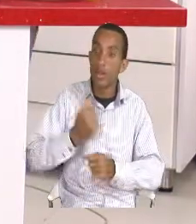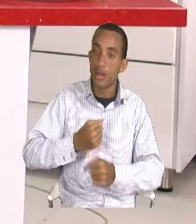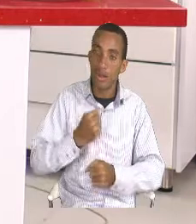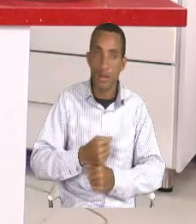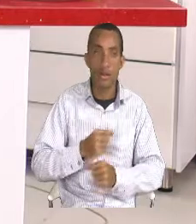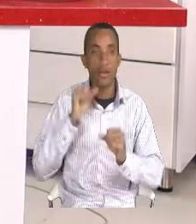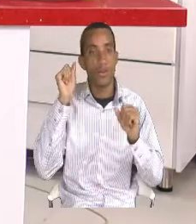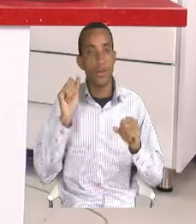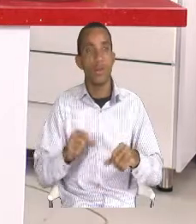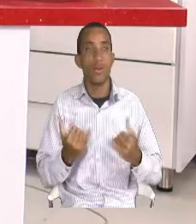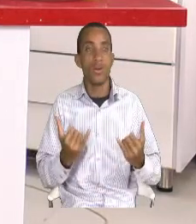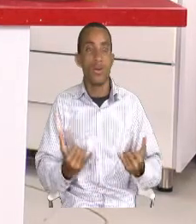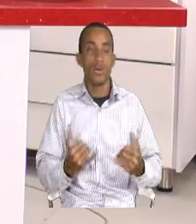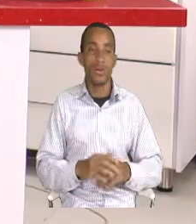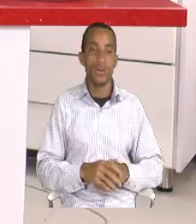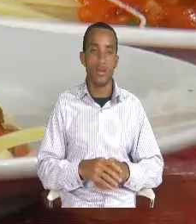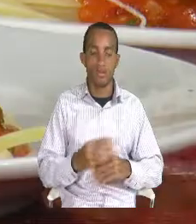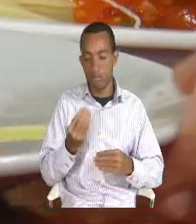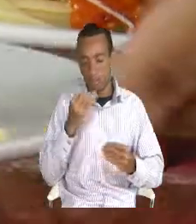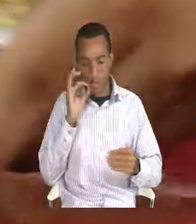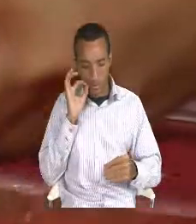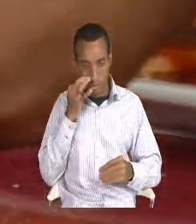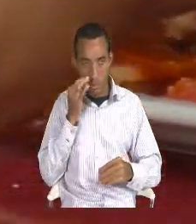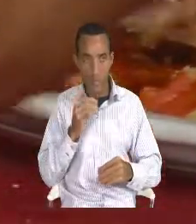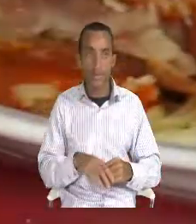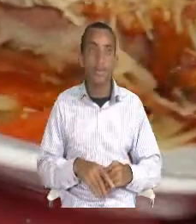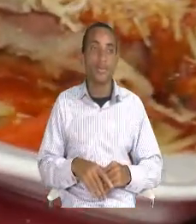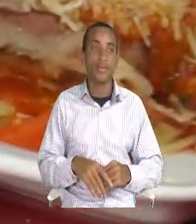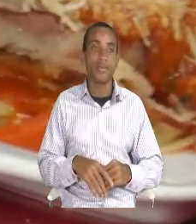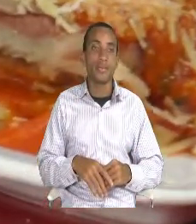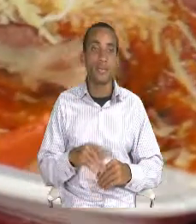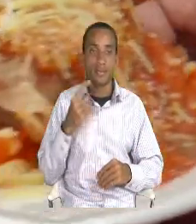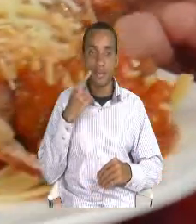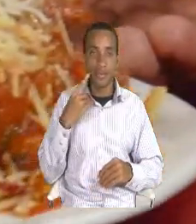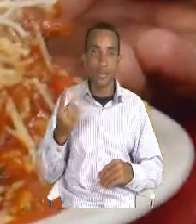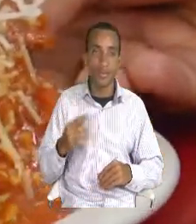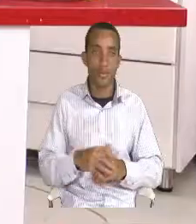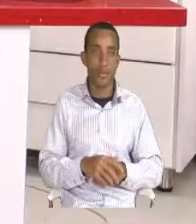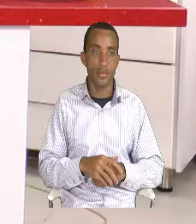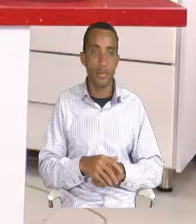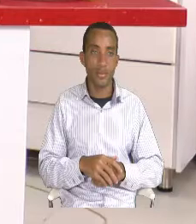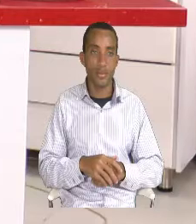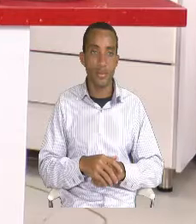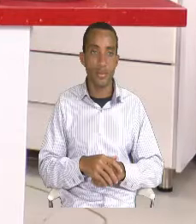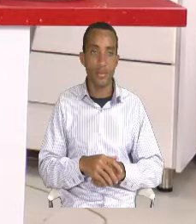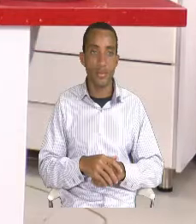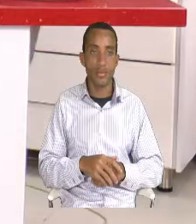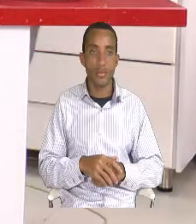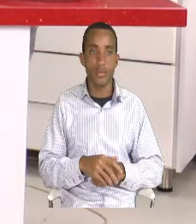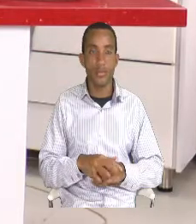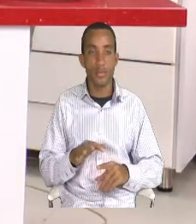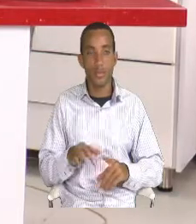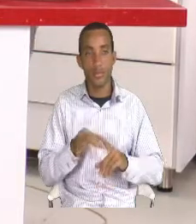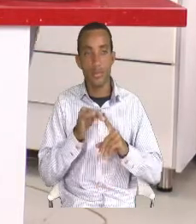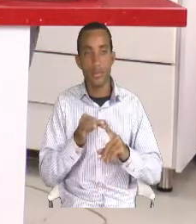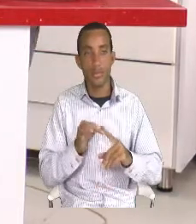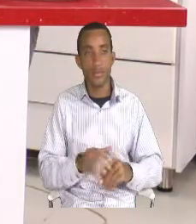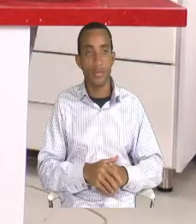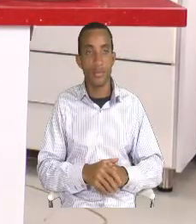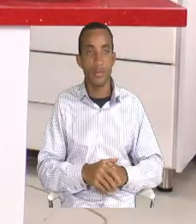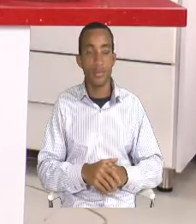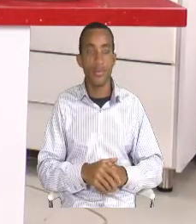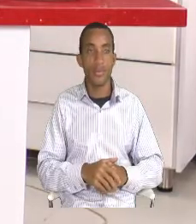del día de hoy. Rica, deliciosa, miren, vean ustedes ahí. Especialmente para el almuerzo de hoy. Sí, sí, sí. Y